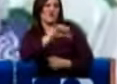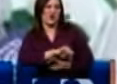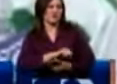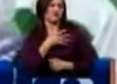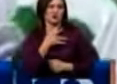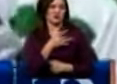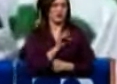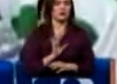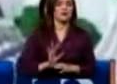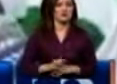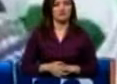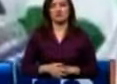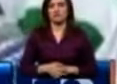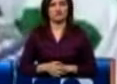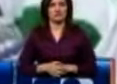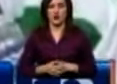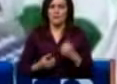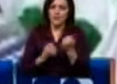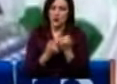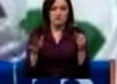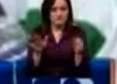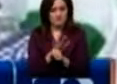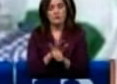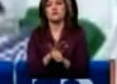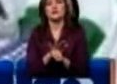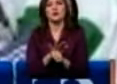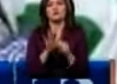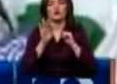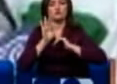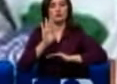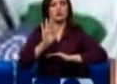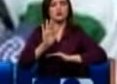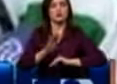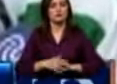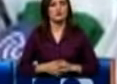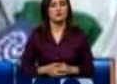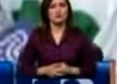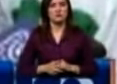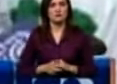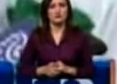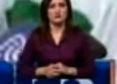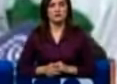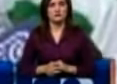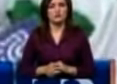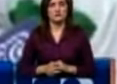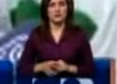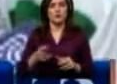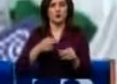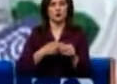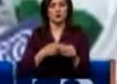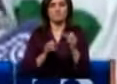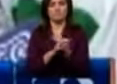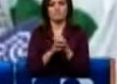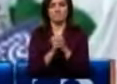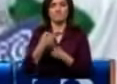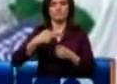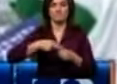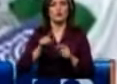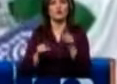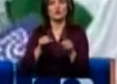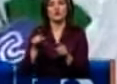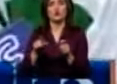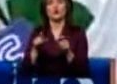acostumbramos nosotros. Hemos recibido los apoyos y a la vez el compromiso de estar participando activamente en la campaña